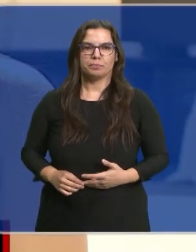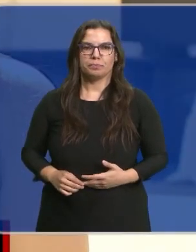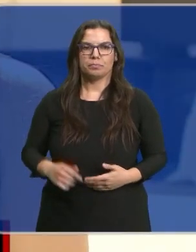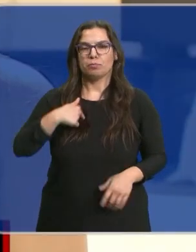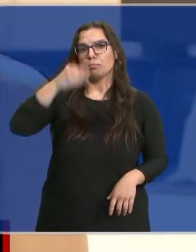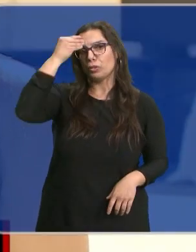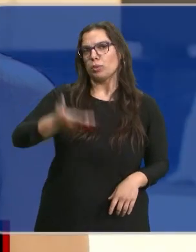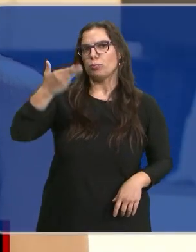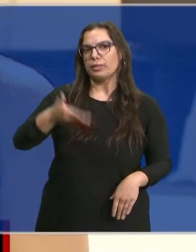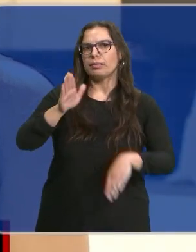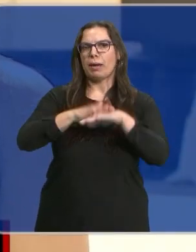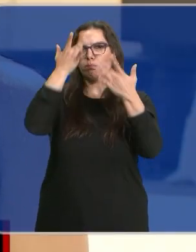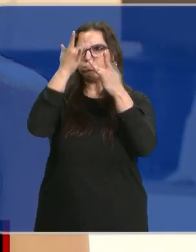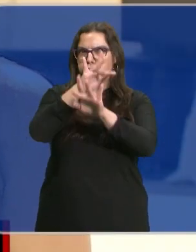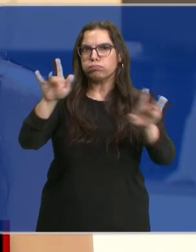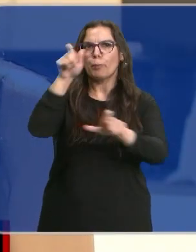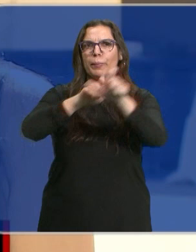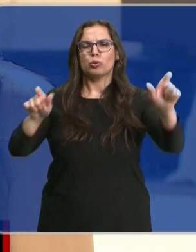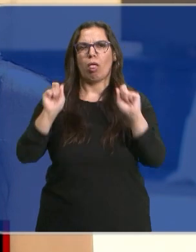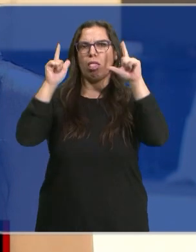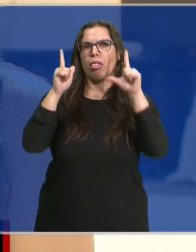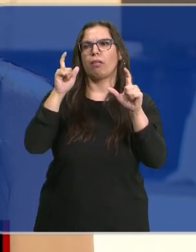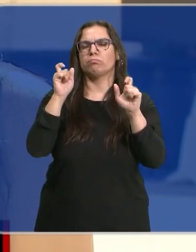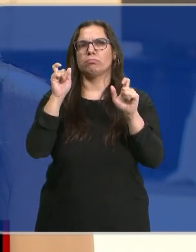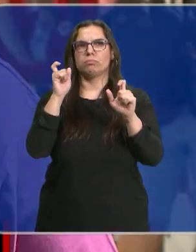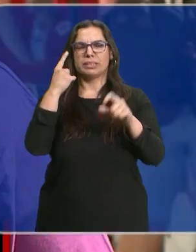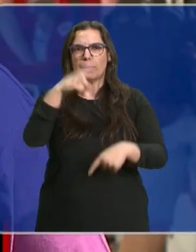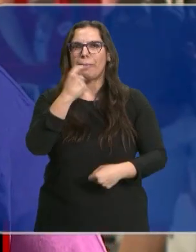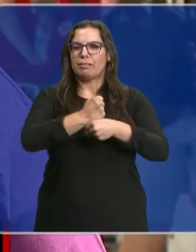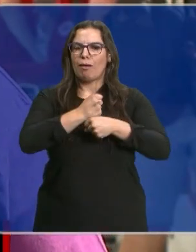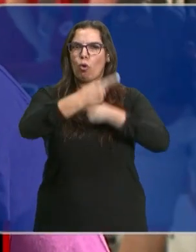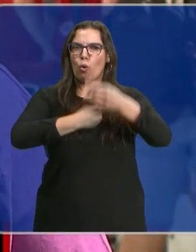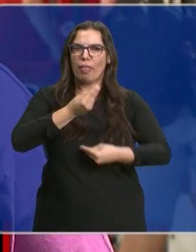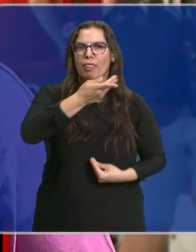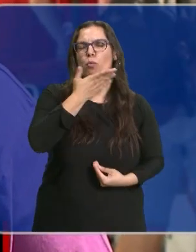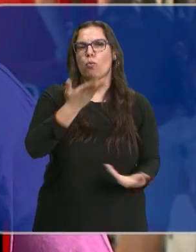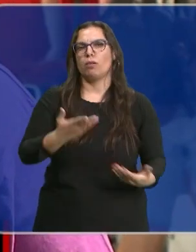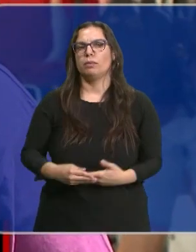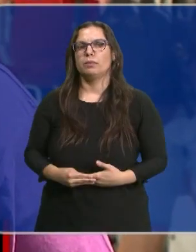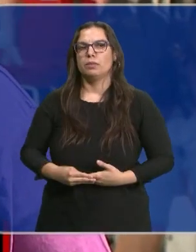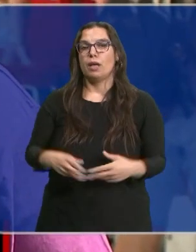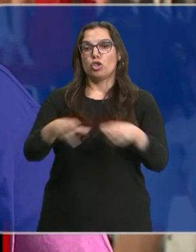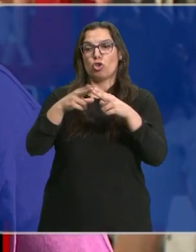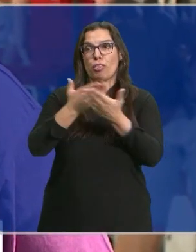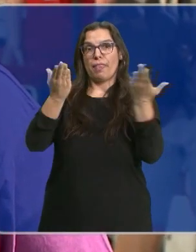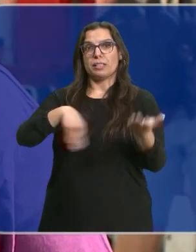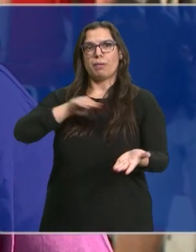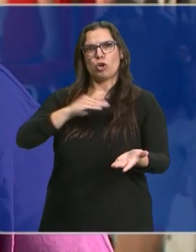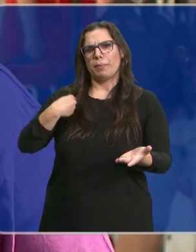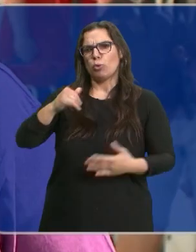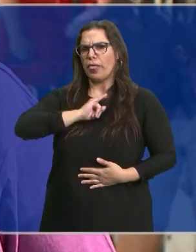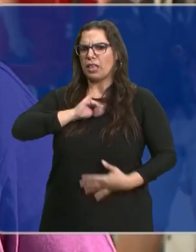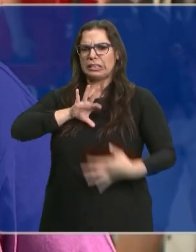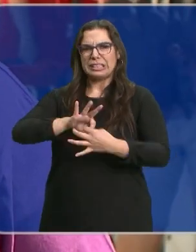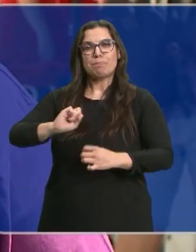Creo que son importantes para llegar a la gente y que conozcan el trabajo que se hace. Yo creo que está en el ADN de la sociedad española y concretamente de